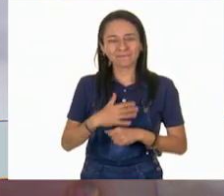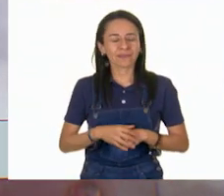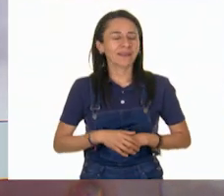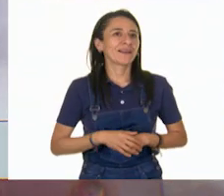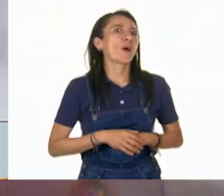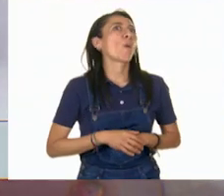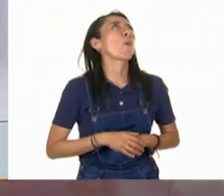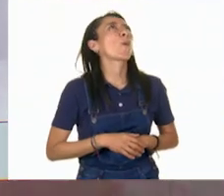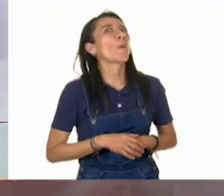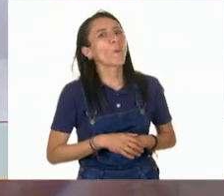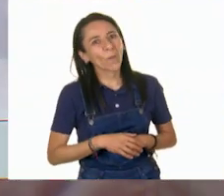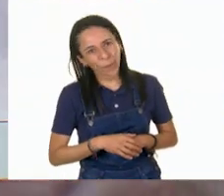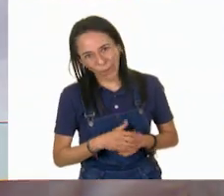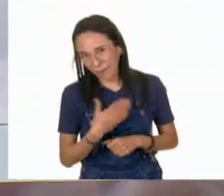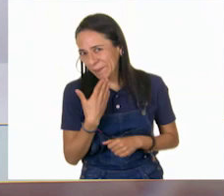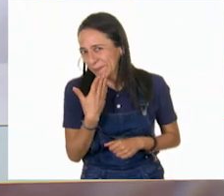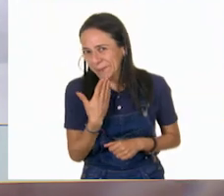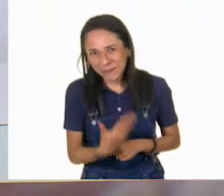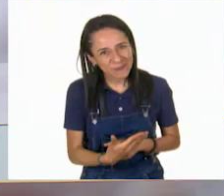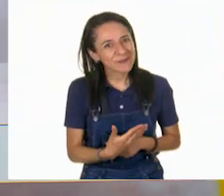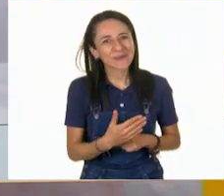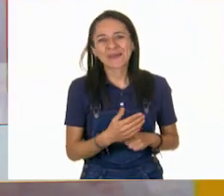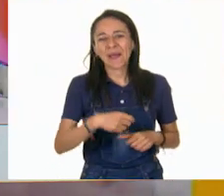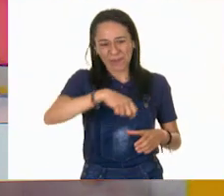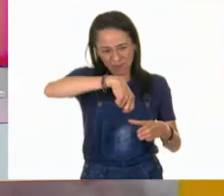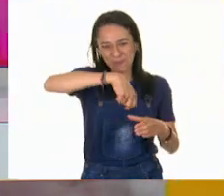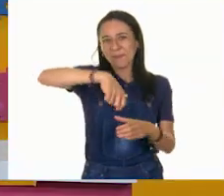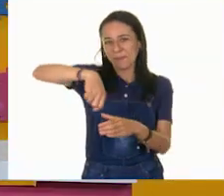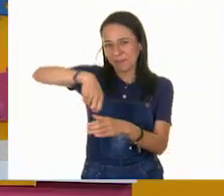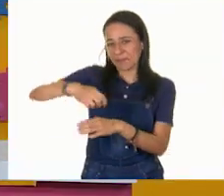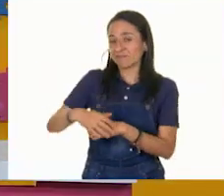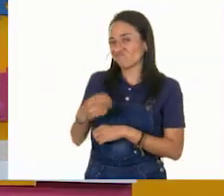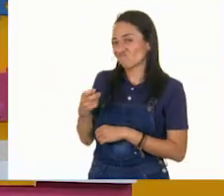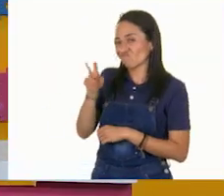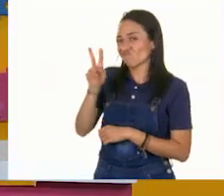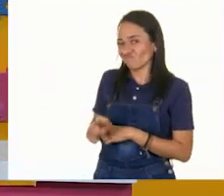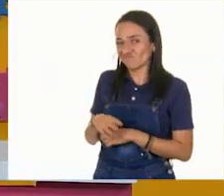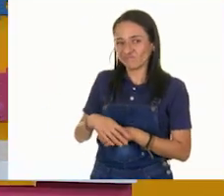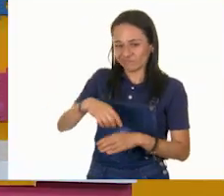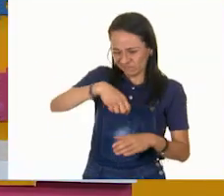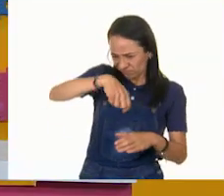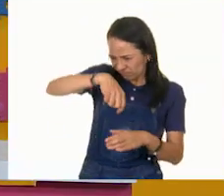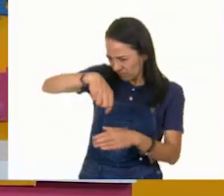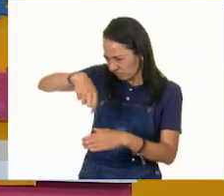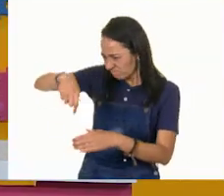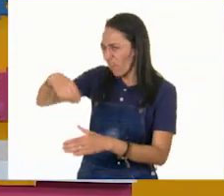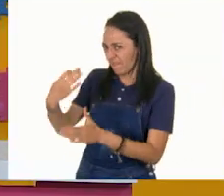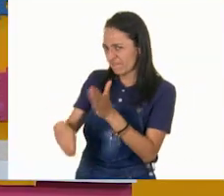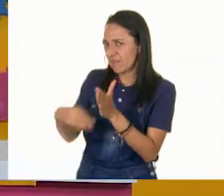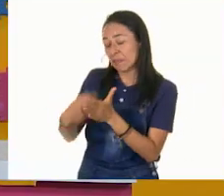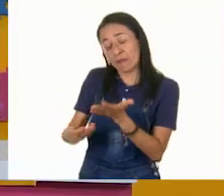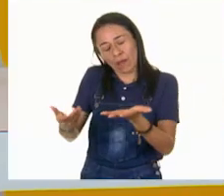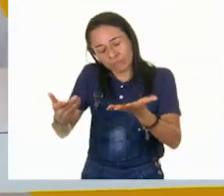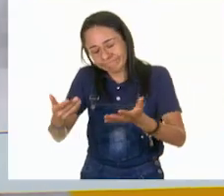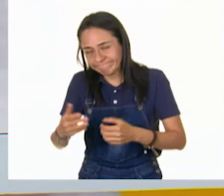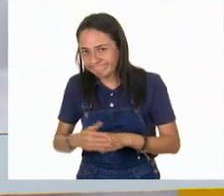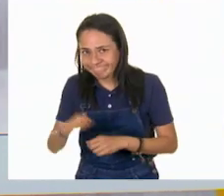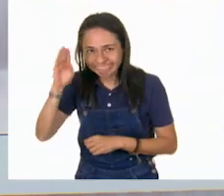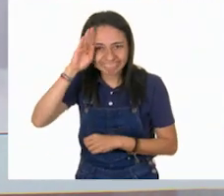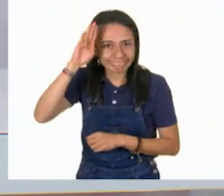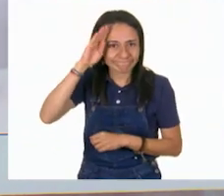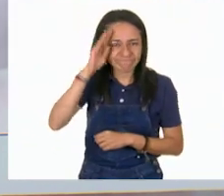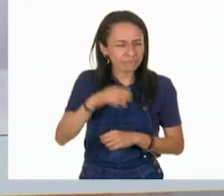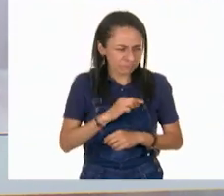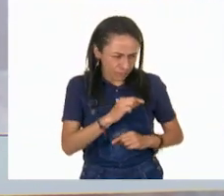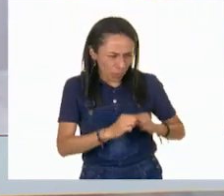un removedor. Era finalmente, sí. Chuf, porque sí. Casi no nos sale el experimento, ¿ya viste? Ahí está, pero mira, sí. ¡Qué barbaridad! Cada vez queda